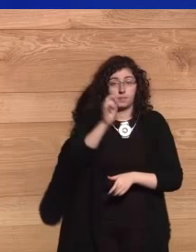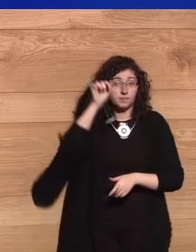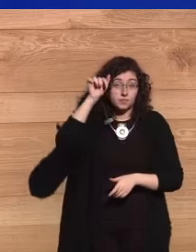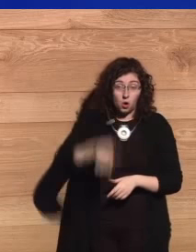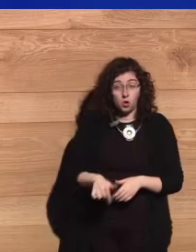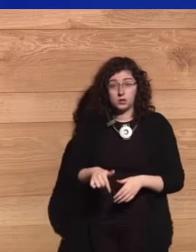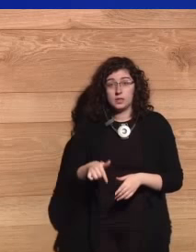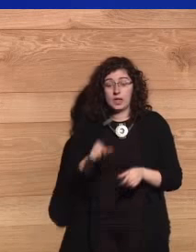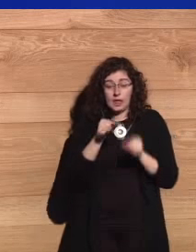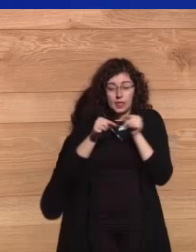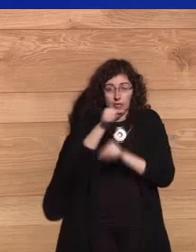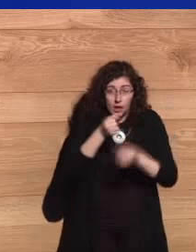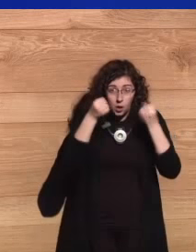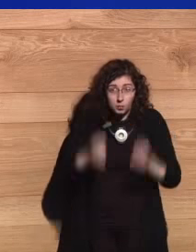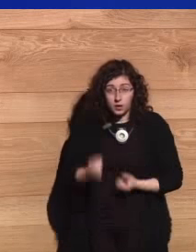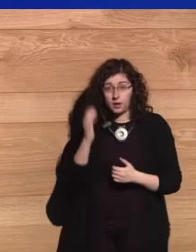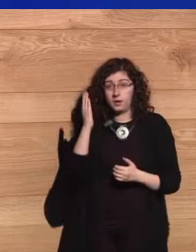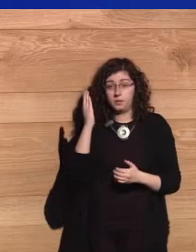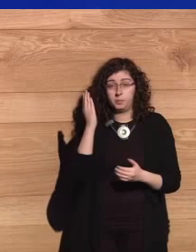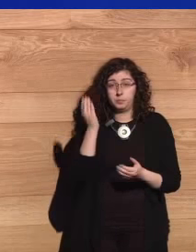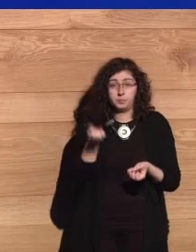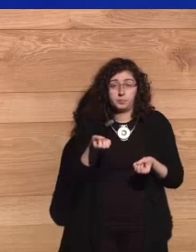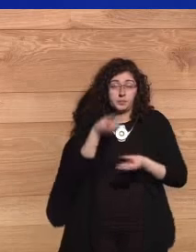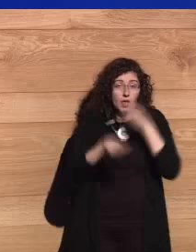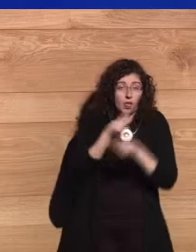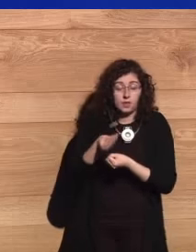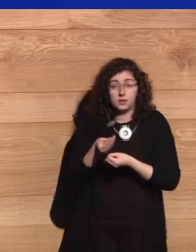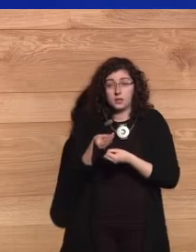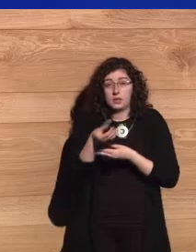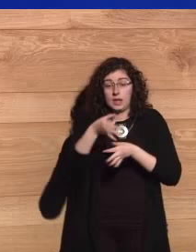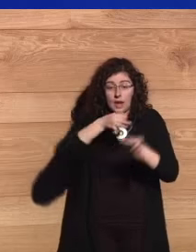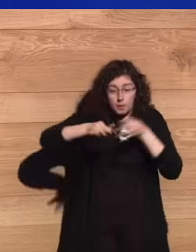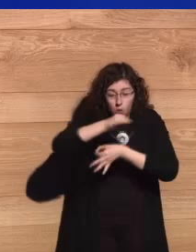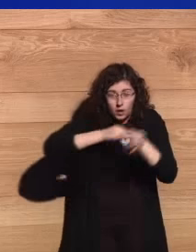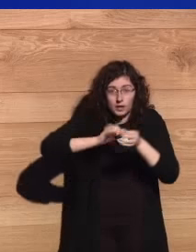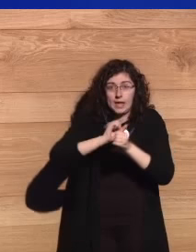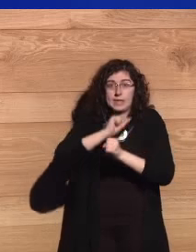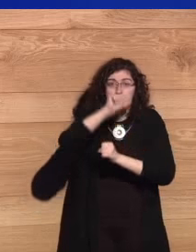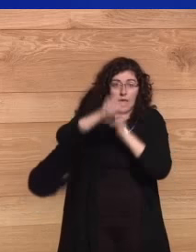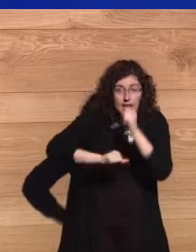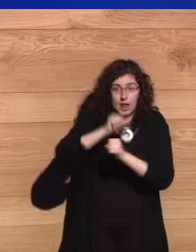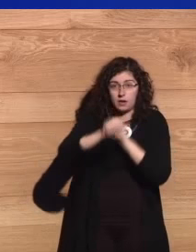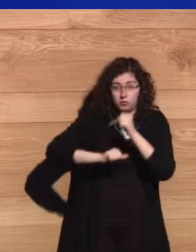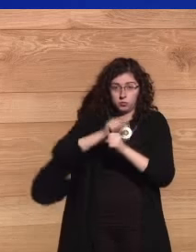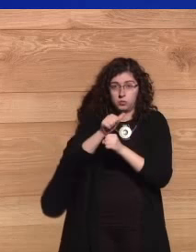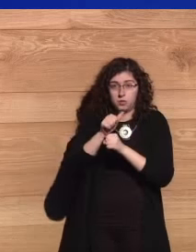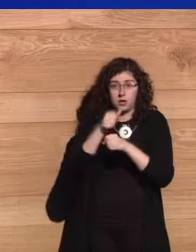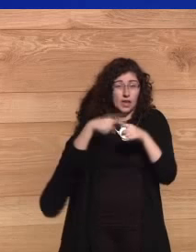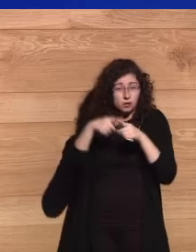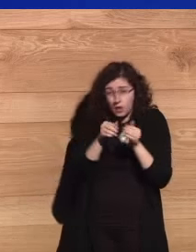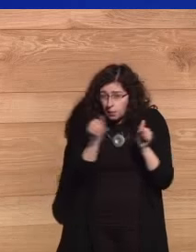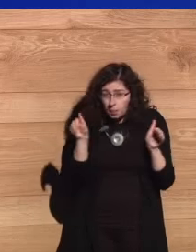el nanopoder se ejerce sobre las moléculas, el átomo, lo infinitamente